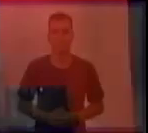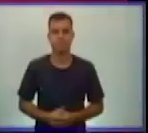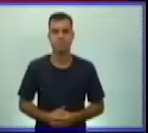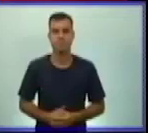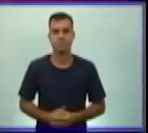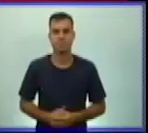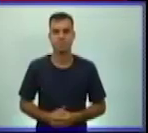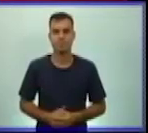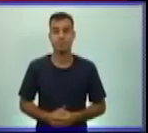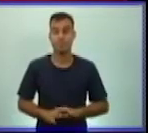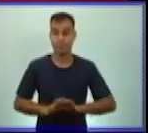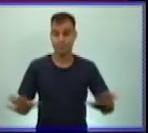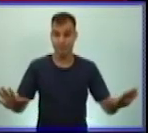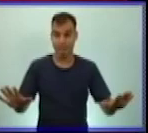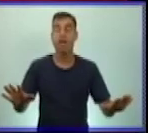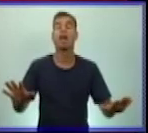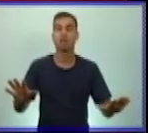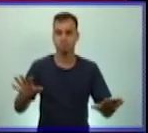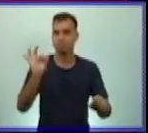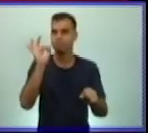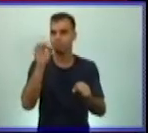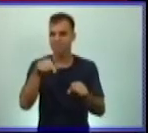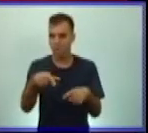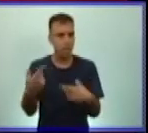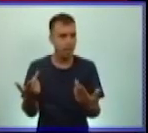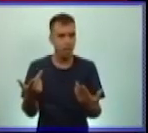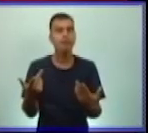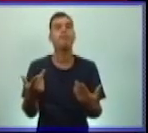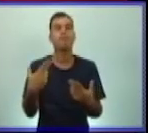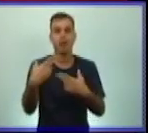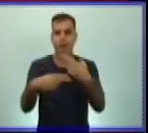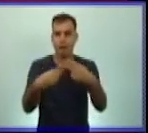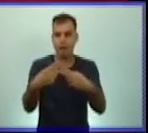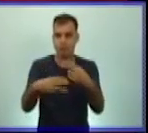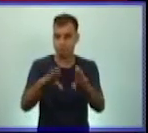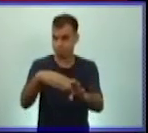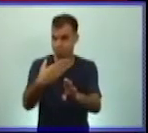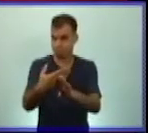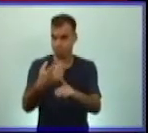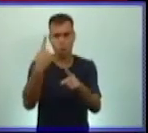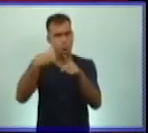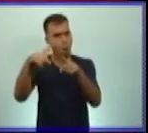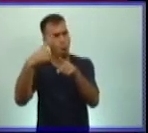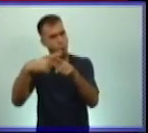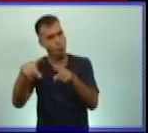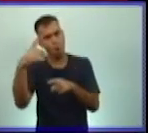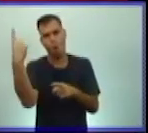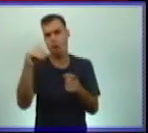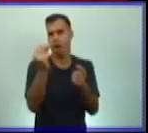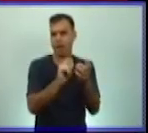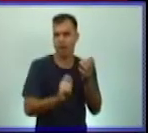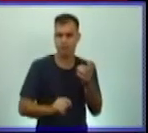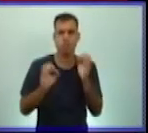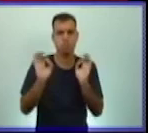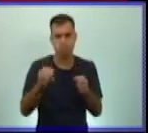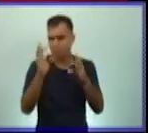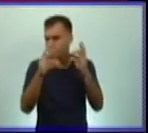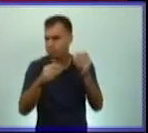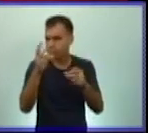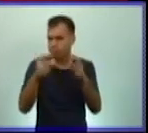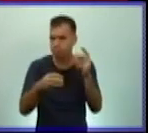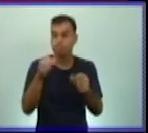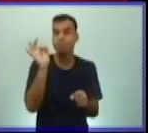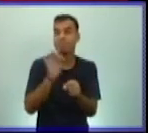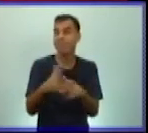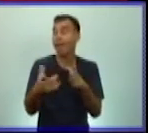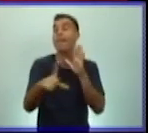Bien, ya estamos entonces en condiciones de hacer posteriormente otros ejercicios de cálculo a partir de